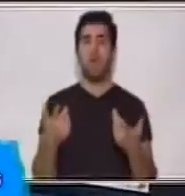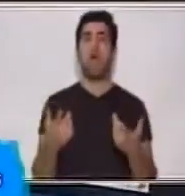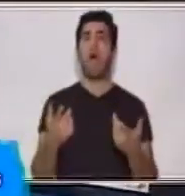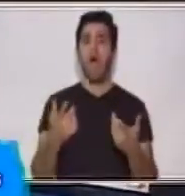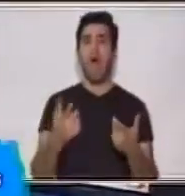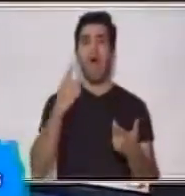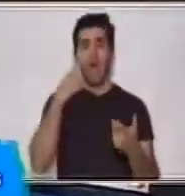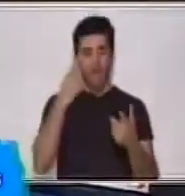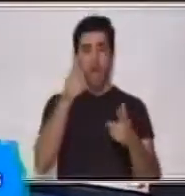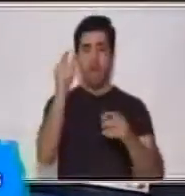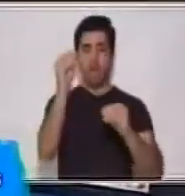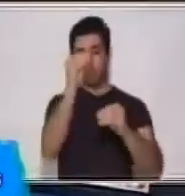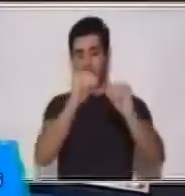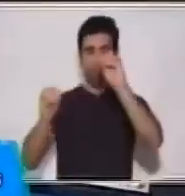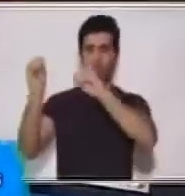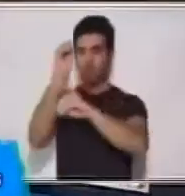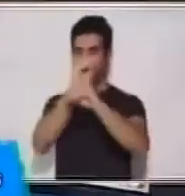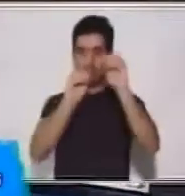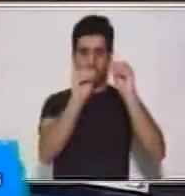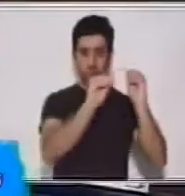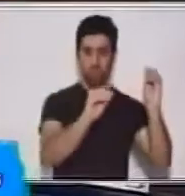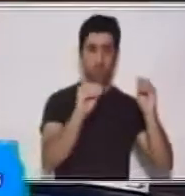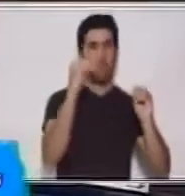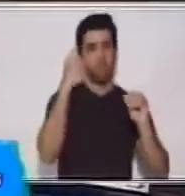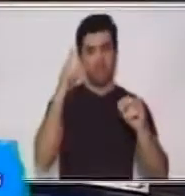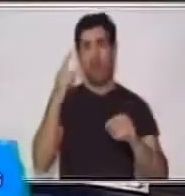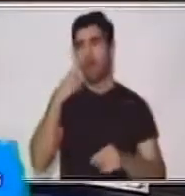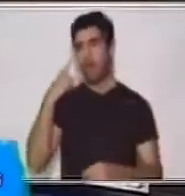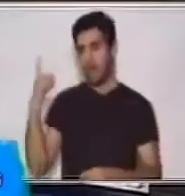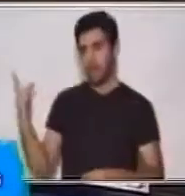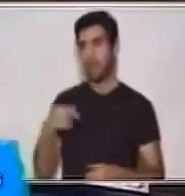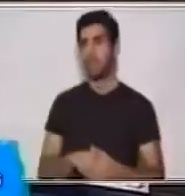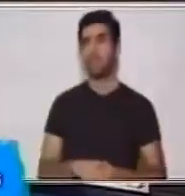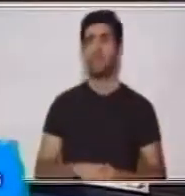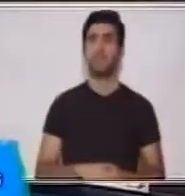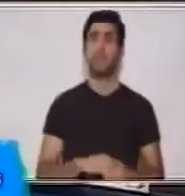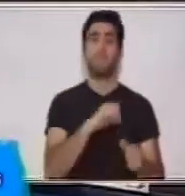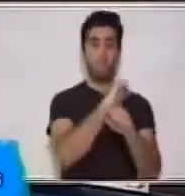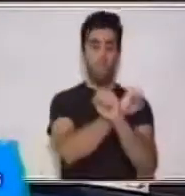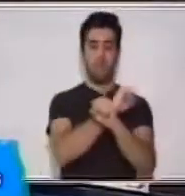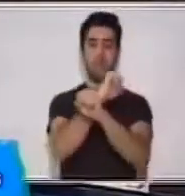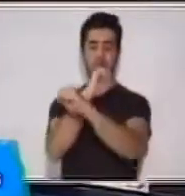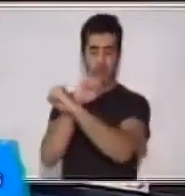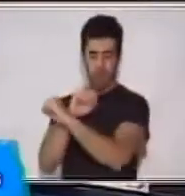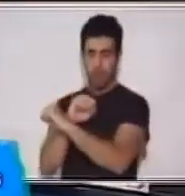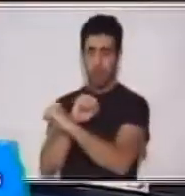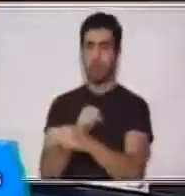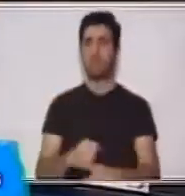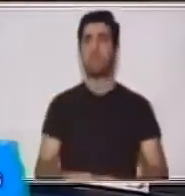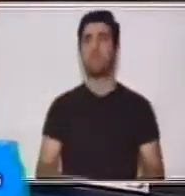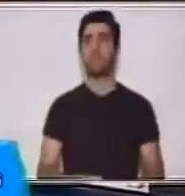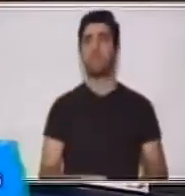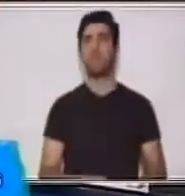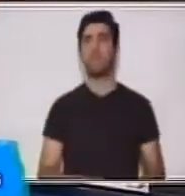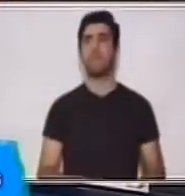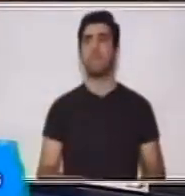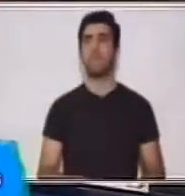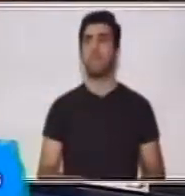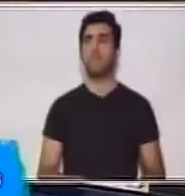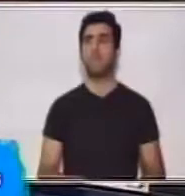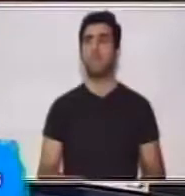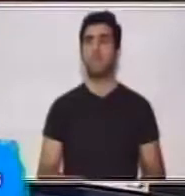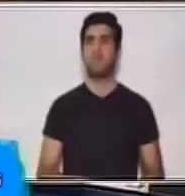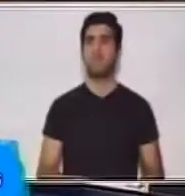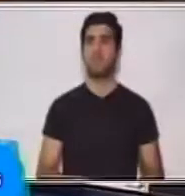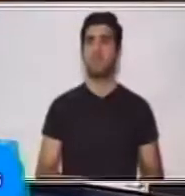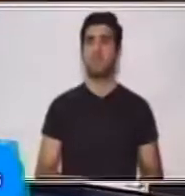algebraico despejando la hipotenusa, ¿verdad? Multiplicamos en ambos lados, entonces estaría ahora multiplicando la